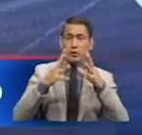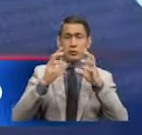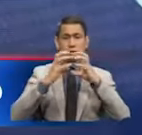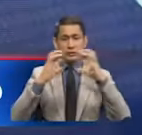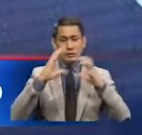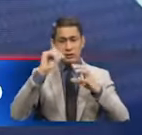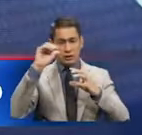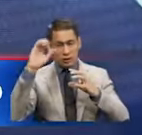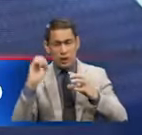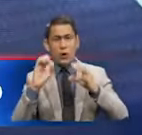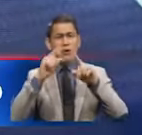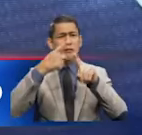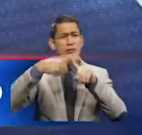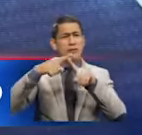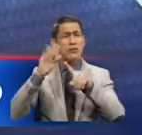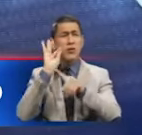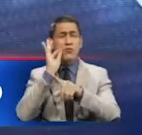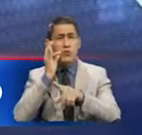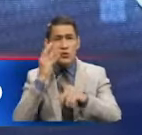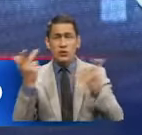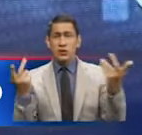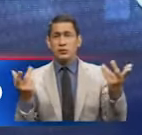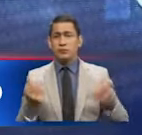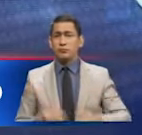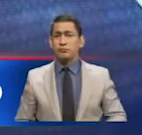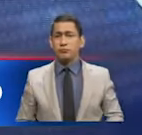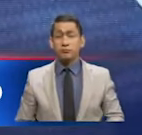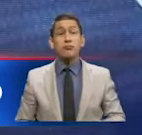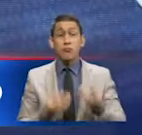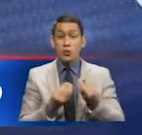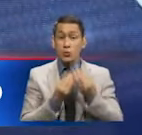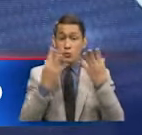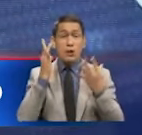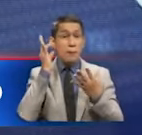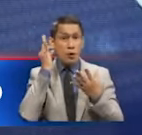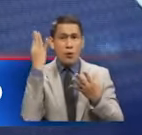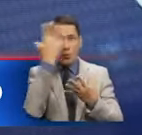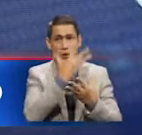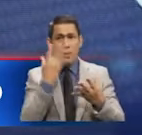camarón, frutas. Y salen muchas mujeres guapas también.